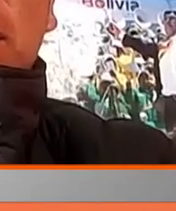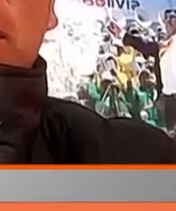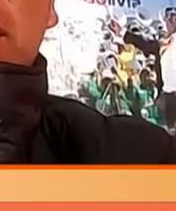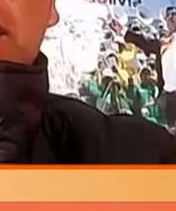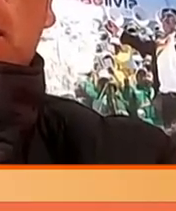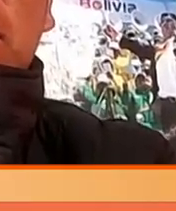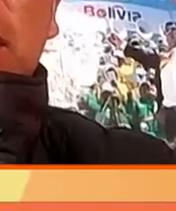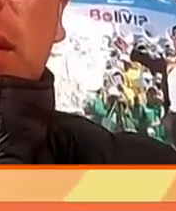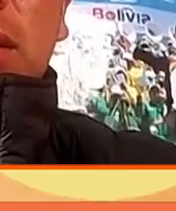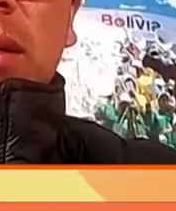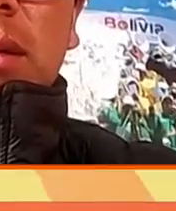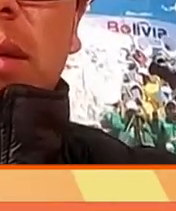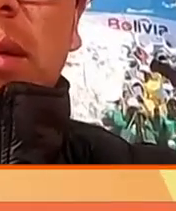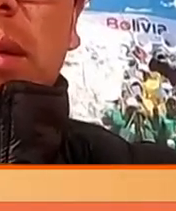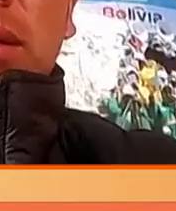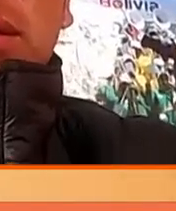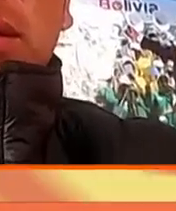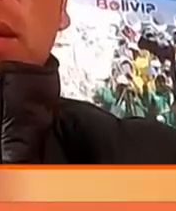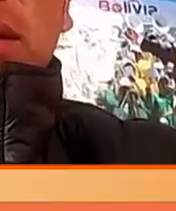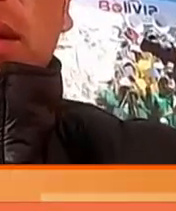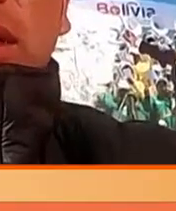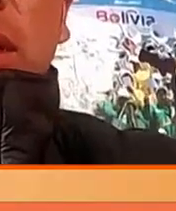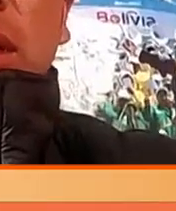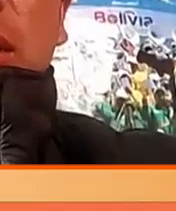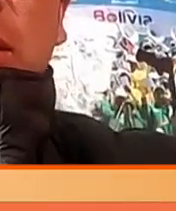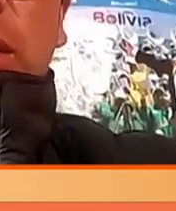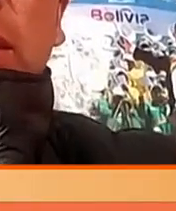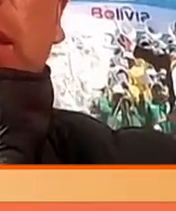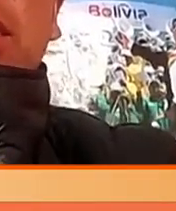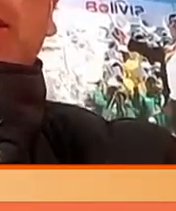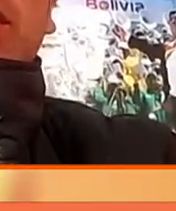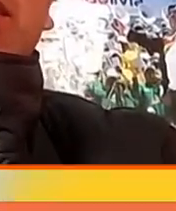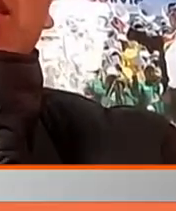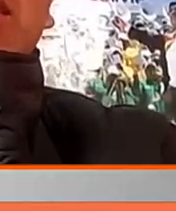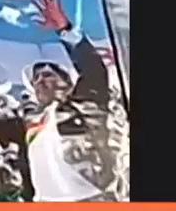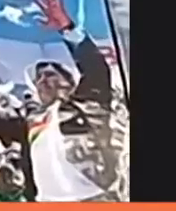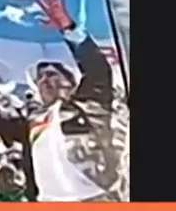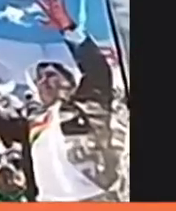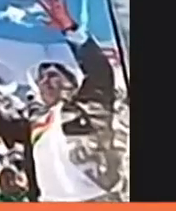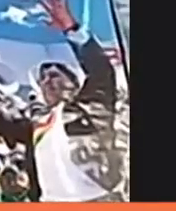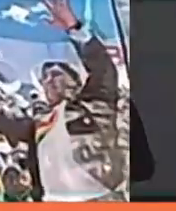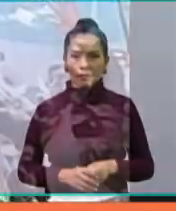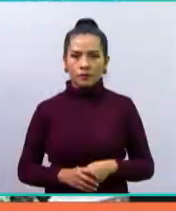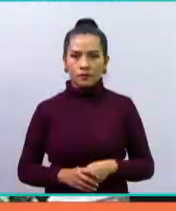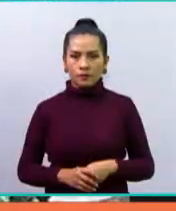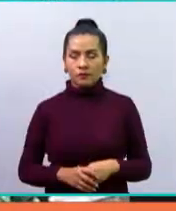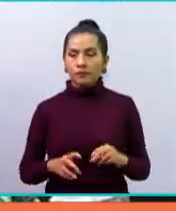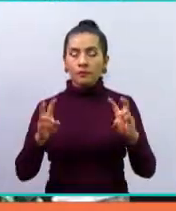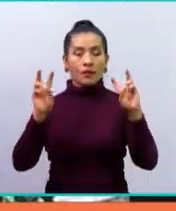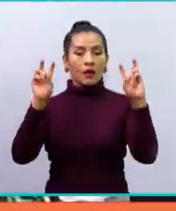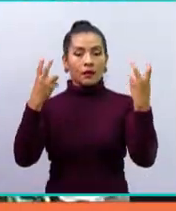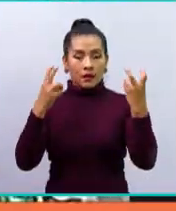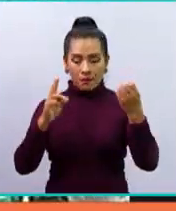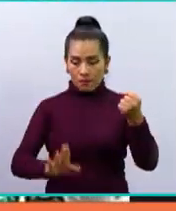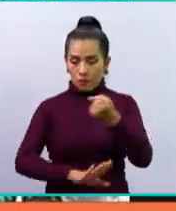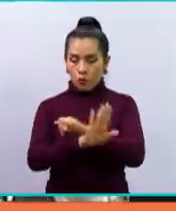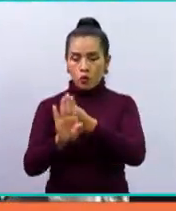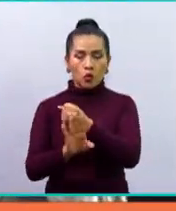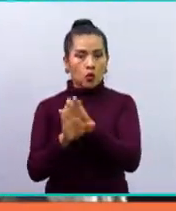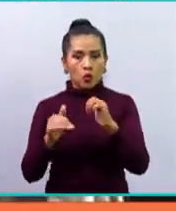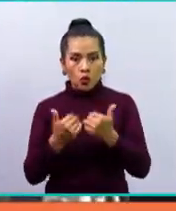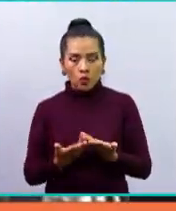para este Festival de las Bandas? Bueno, con respecto a la seguridad, como Federación de Bandas ya hemos tenido